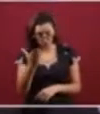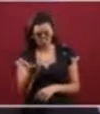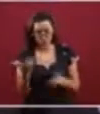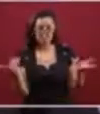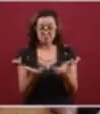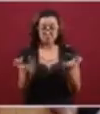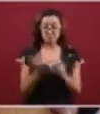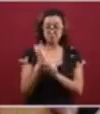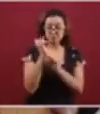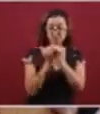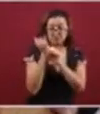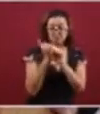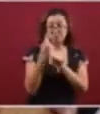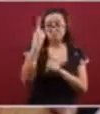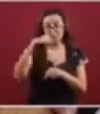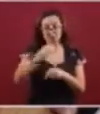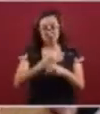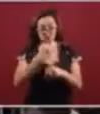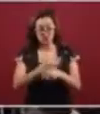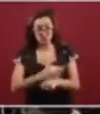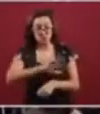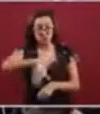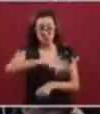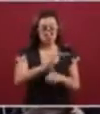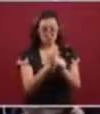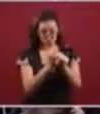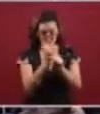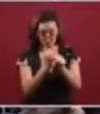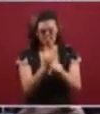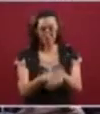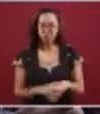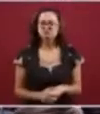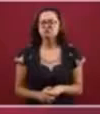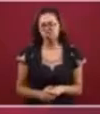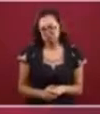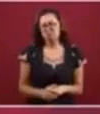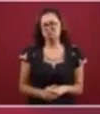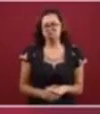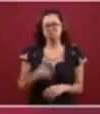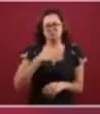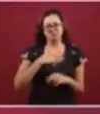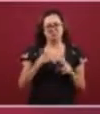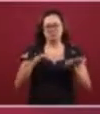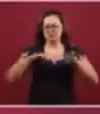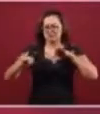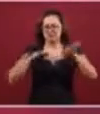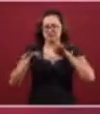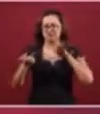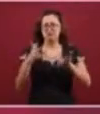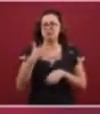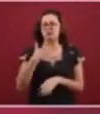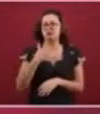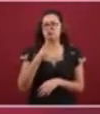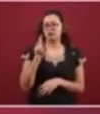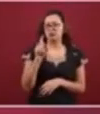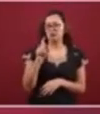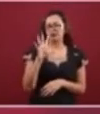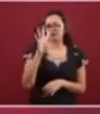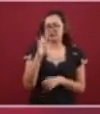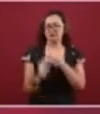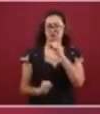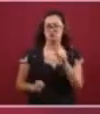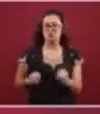hornos crematorios del ejército mexicano? Bueno, ese es uno de mis tantos trabajos. Tome en cuenta que yo tengo 35